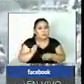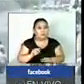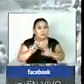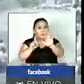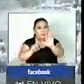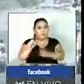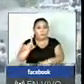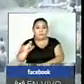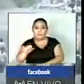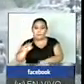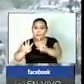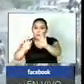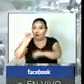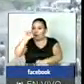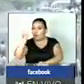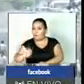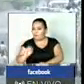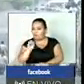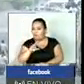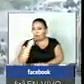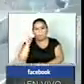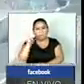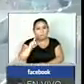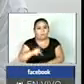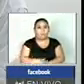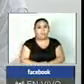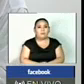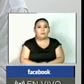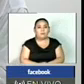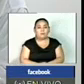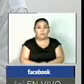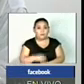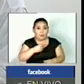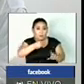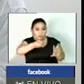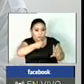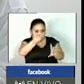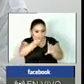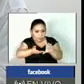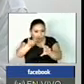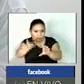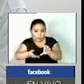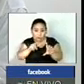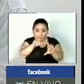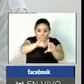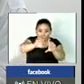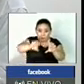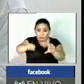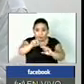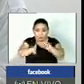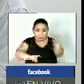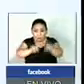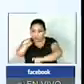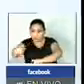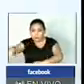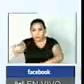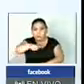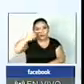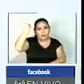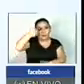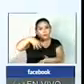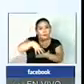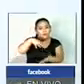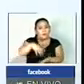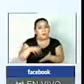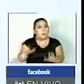61.9% dice que no. Así, parte de los resultados de la encuesta de opinión sobre el